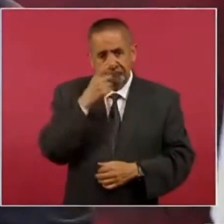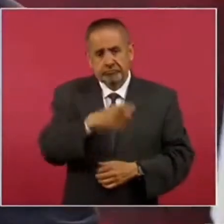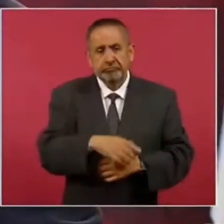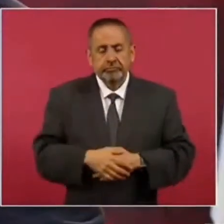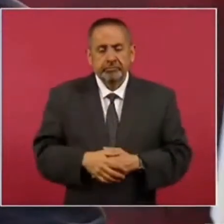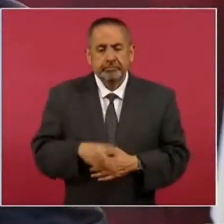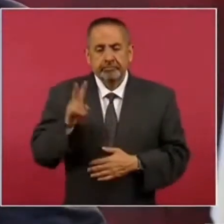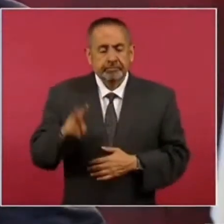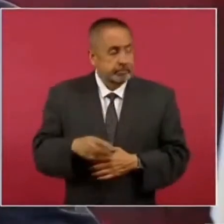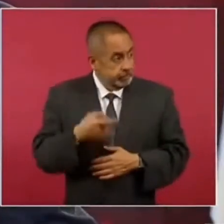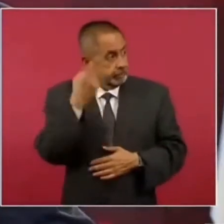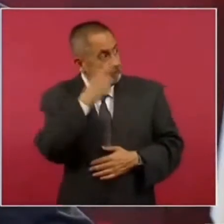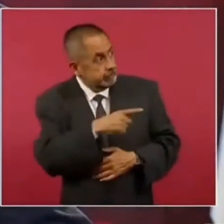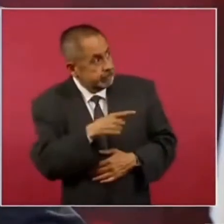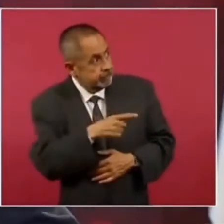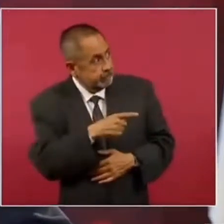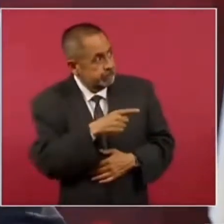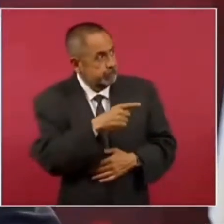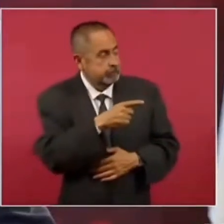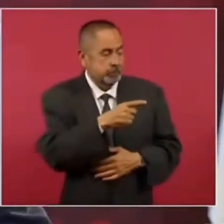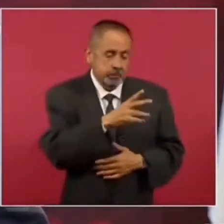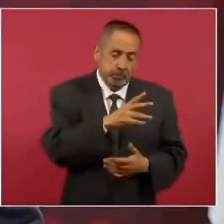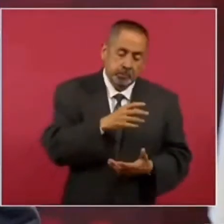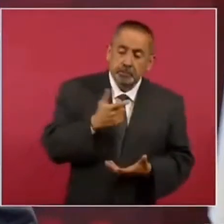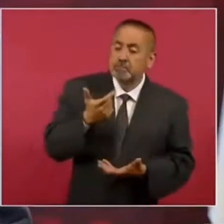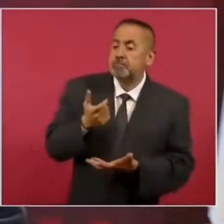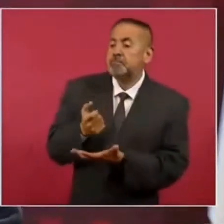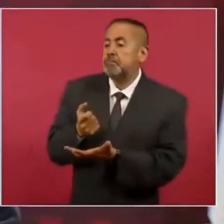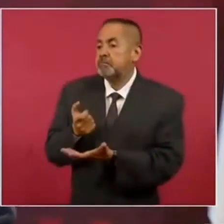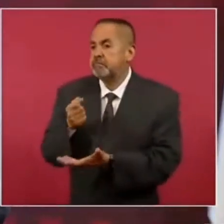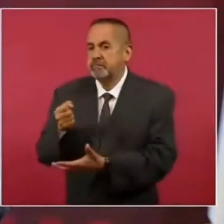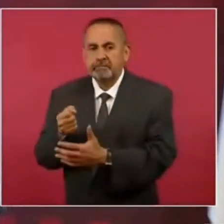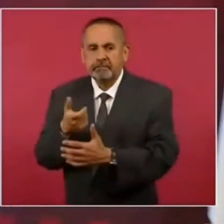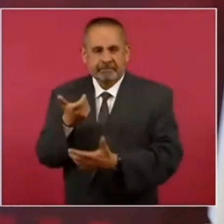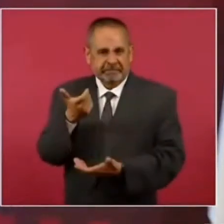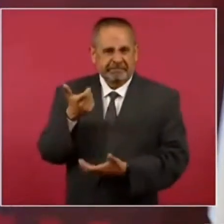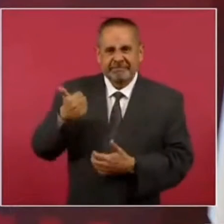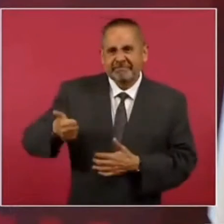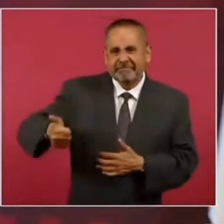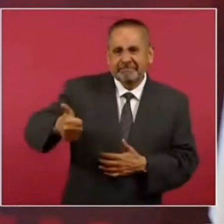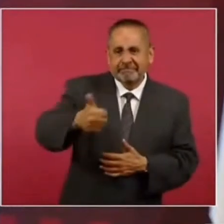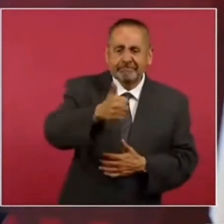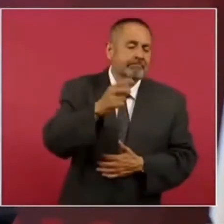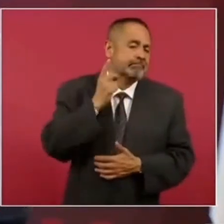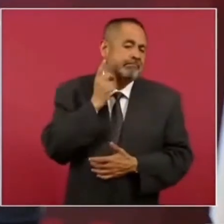que recibió órdenes de darles dinero a los